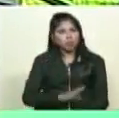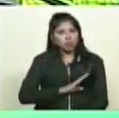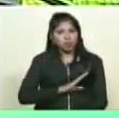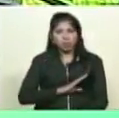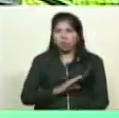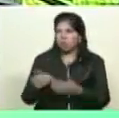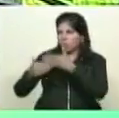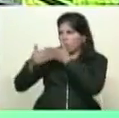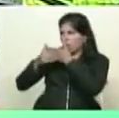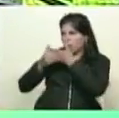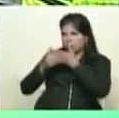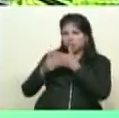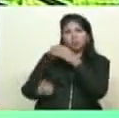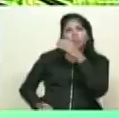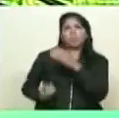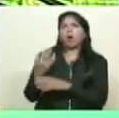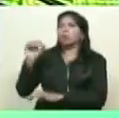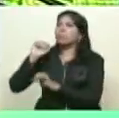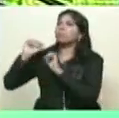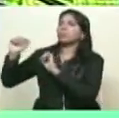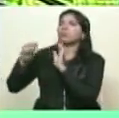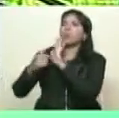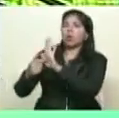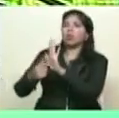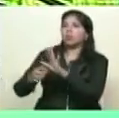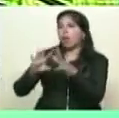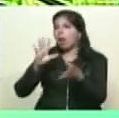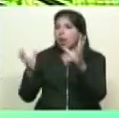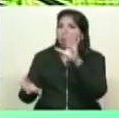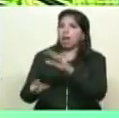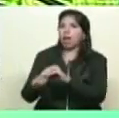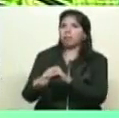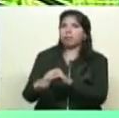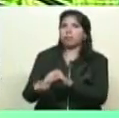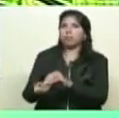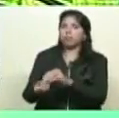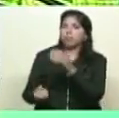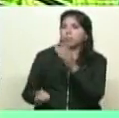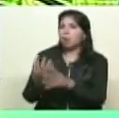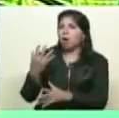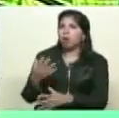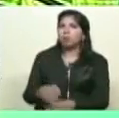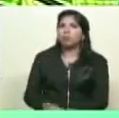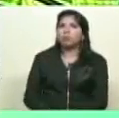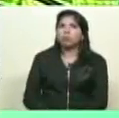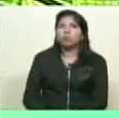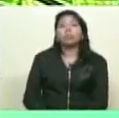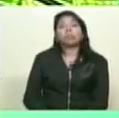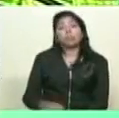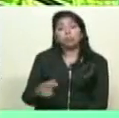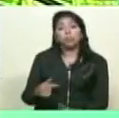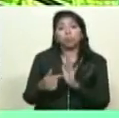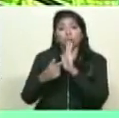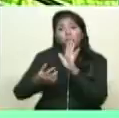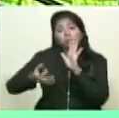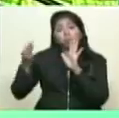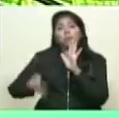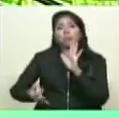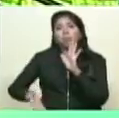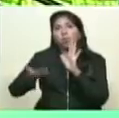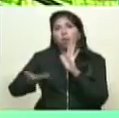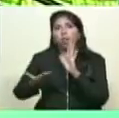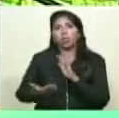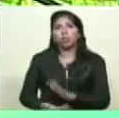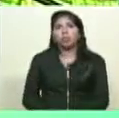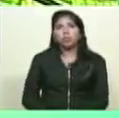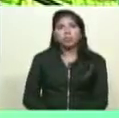económica, ¿verdad? Surgieron los CLAP al calor de la guerra económica y demostraron que son necesarios y justos.